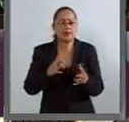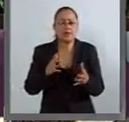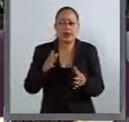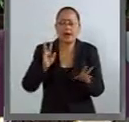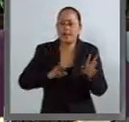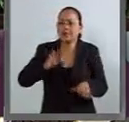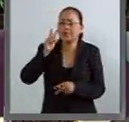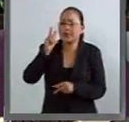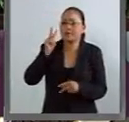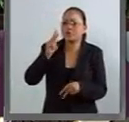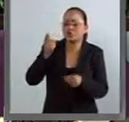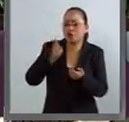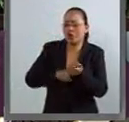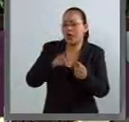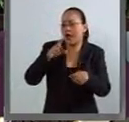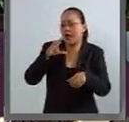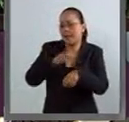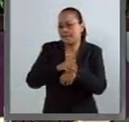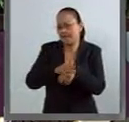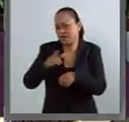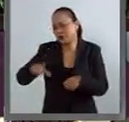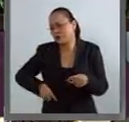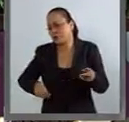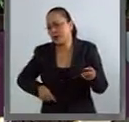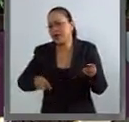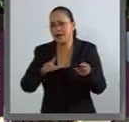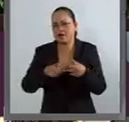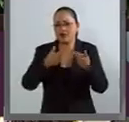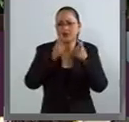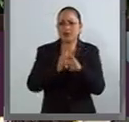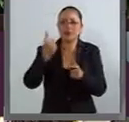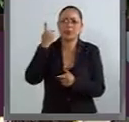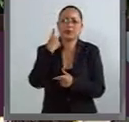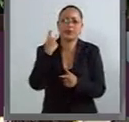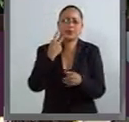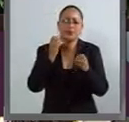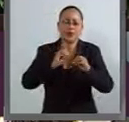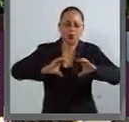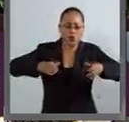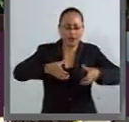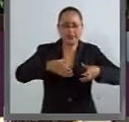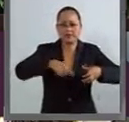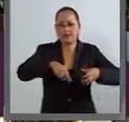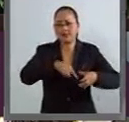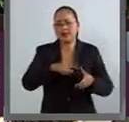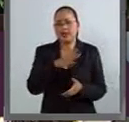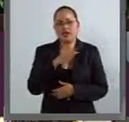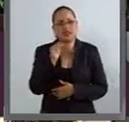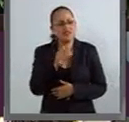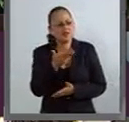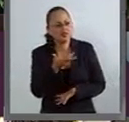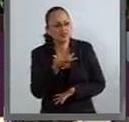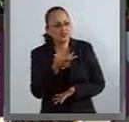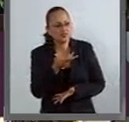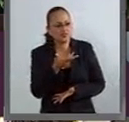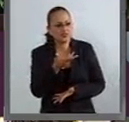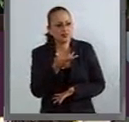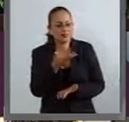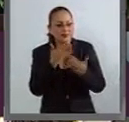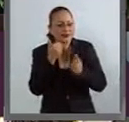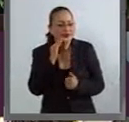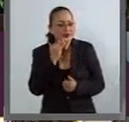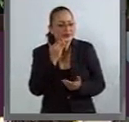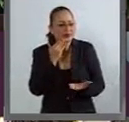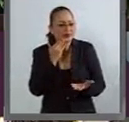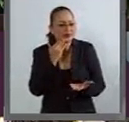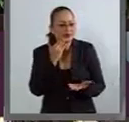amigos que están en el gobierno o que están en un partido político o en el Congreso y te dicen, no, es que yo no tengo Facebook.